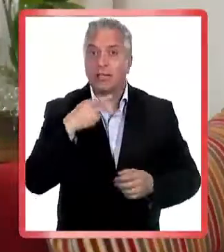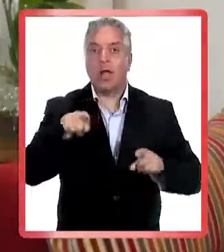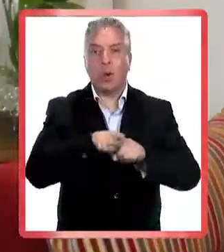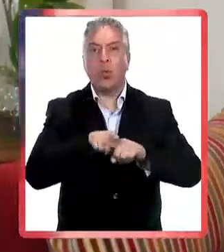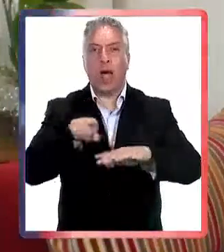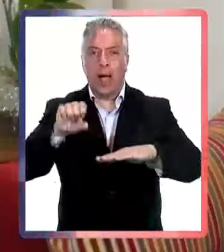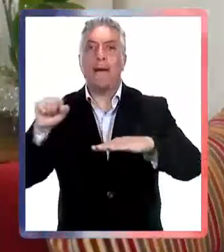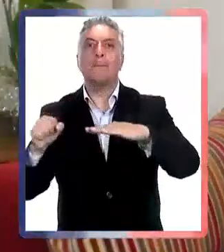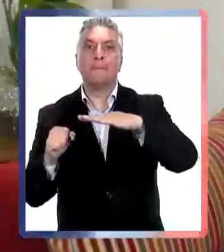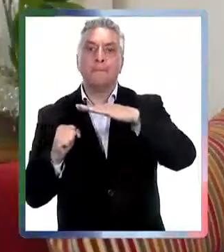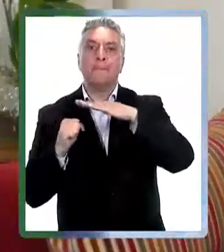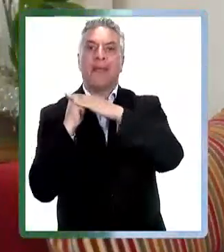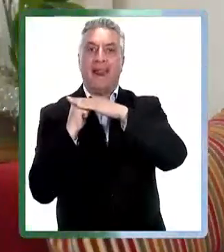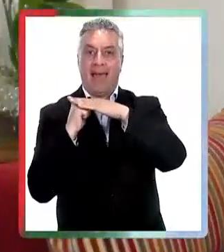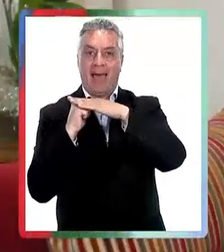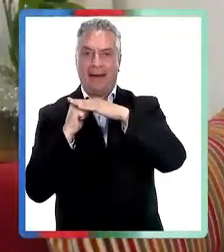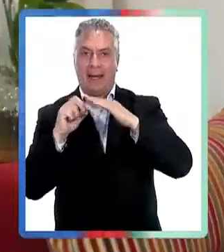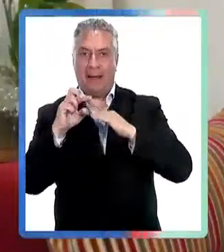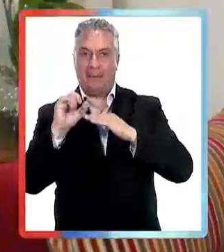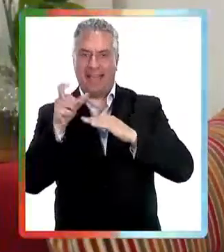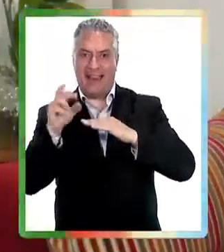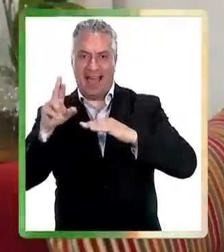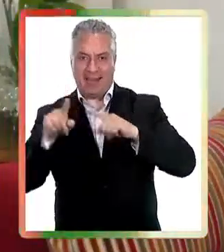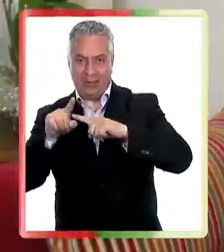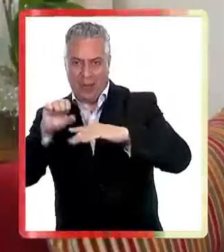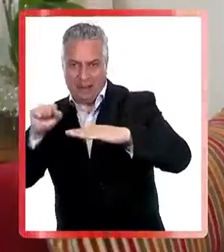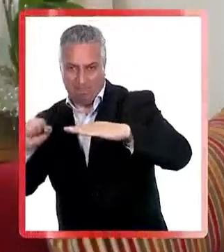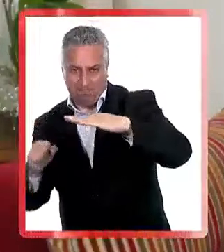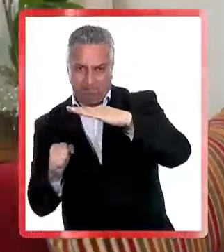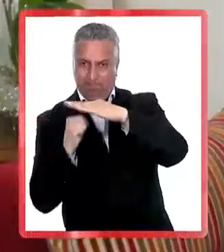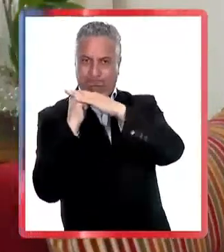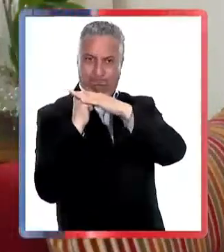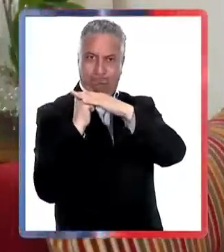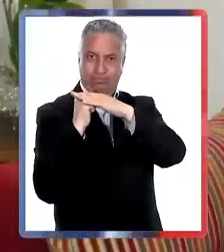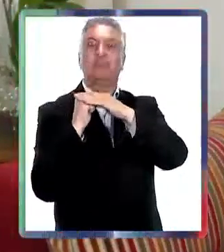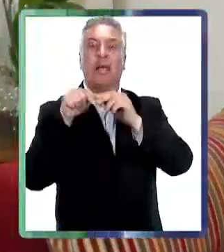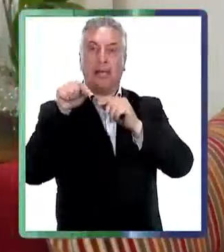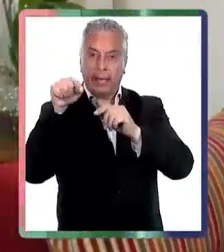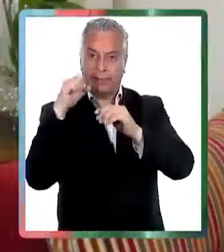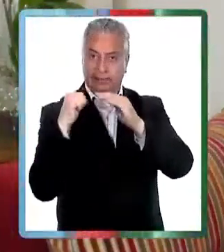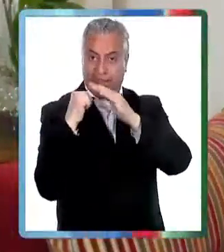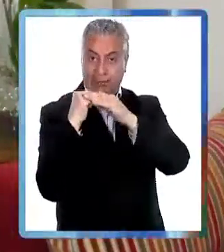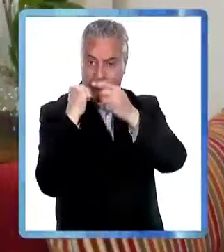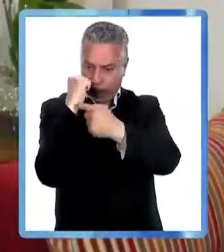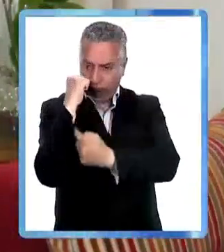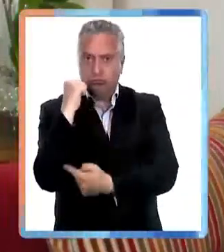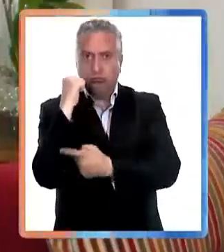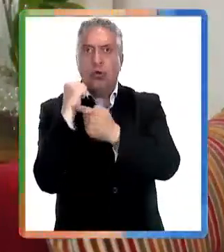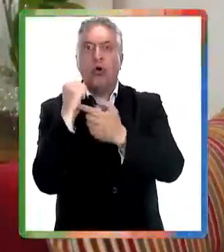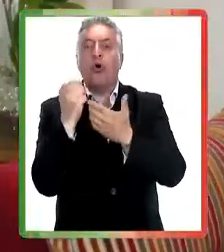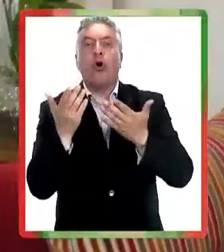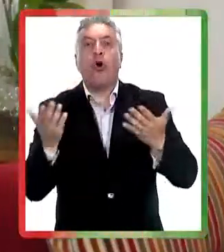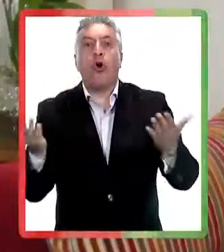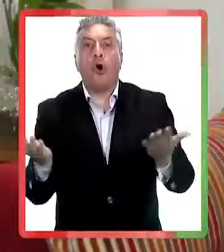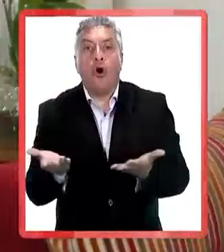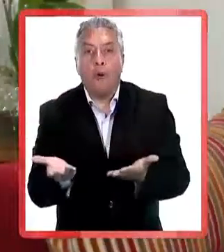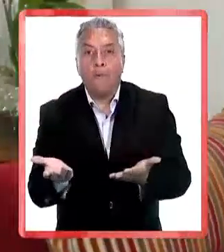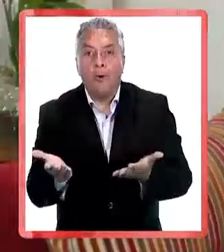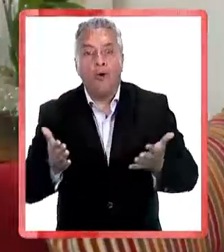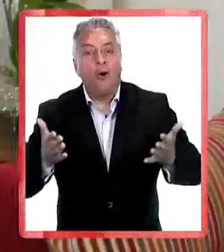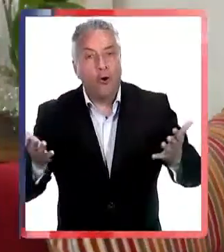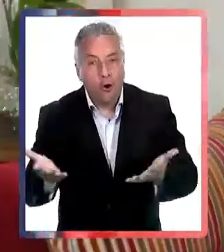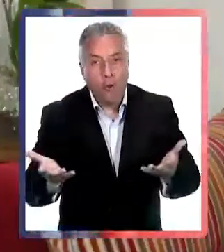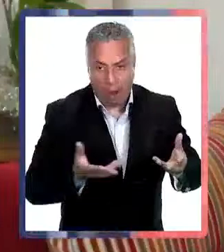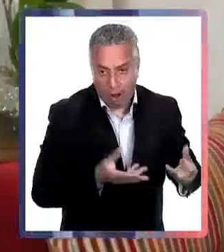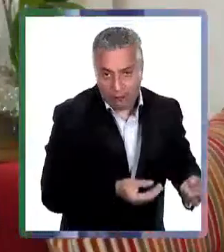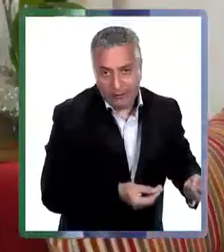denominar pilares o ejes. Uno primero se trata de cómo llevar a estas zonas que